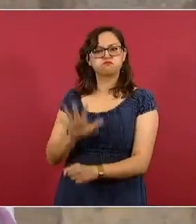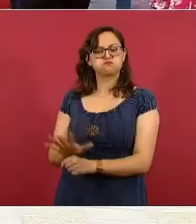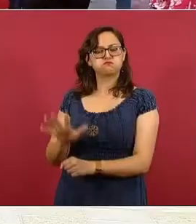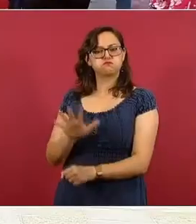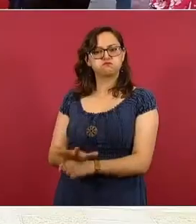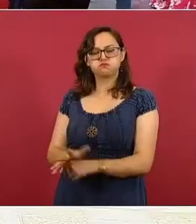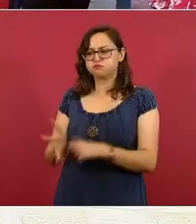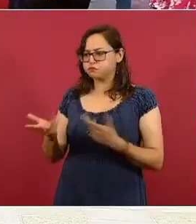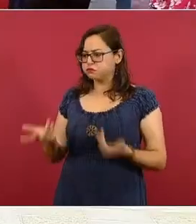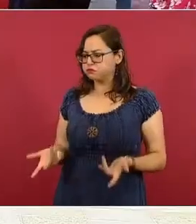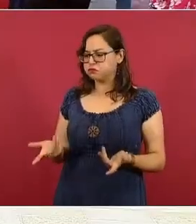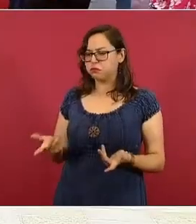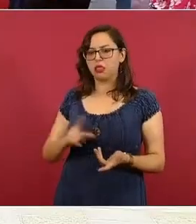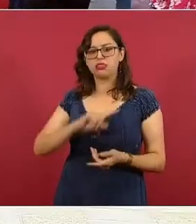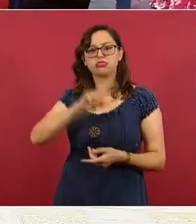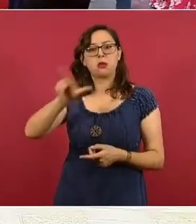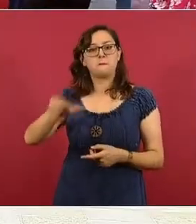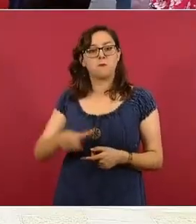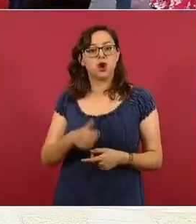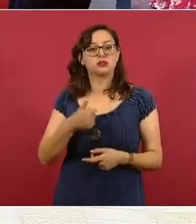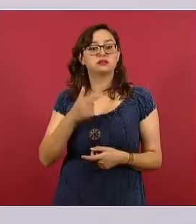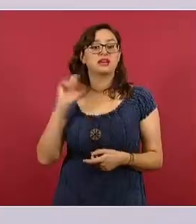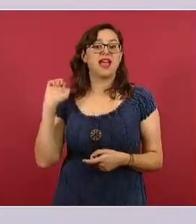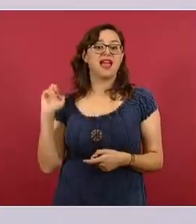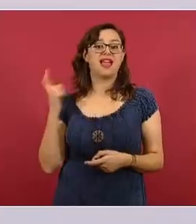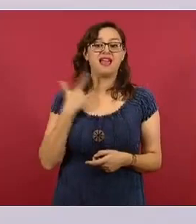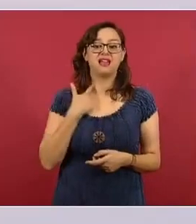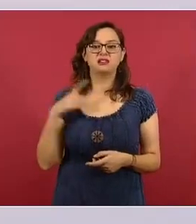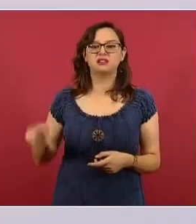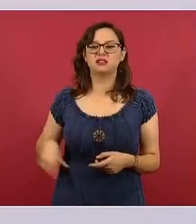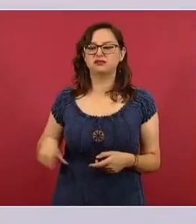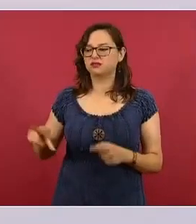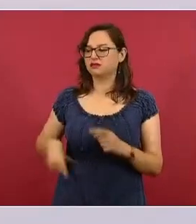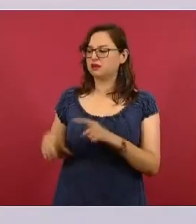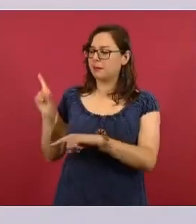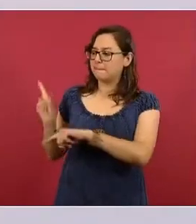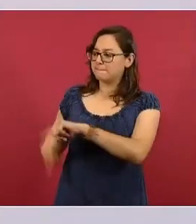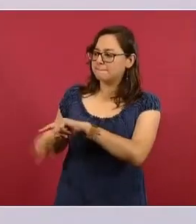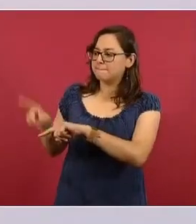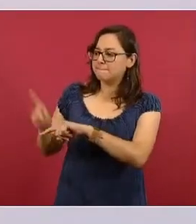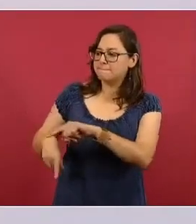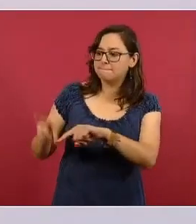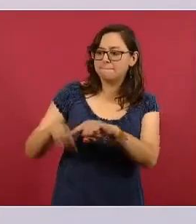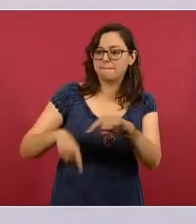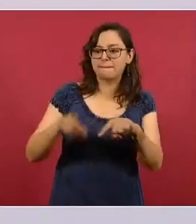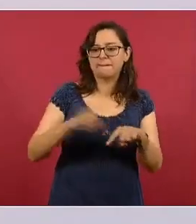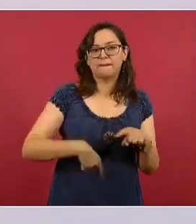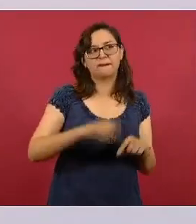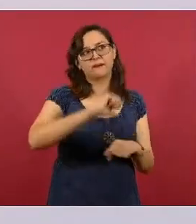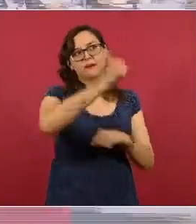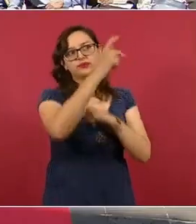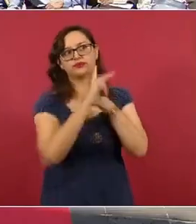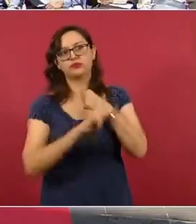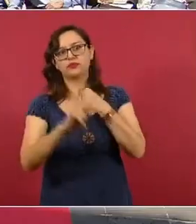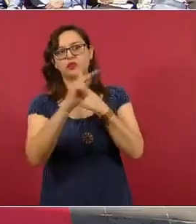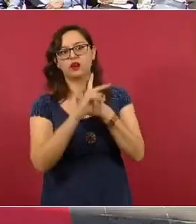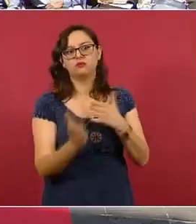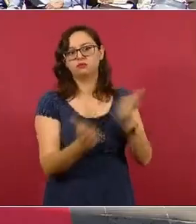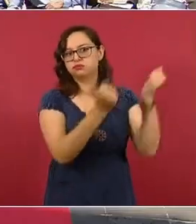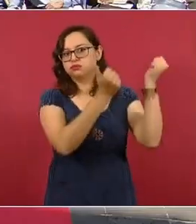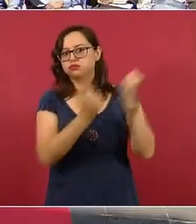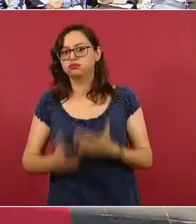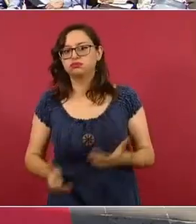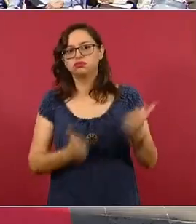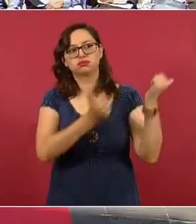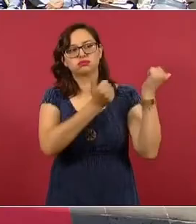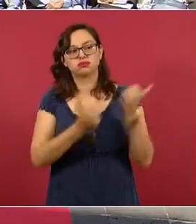tenemos que importar, así tenemos que reconstruir esta estructura productiva de las comunidades rurales a